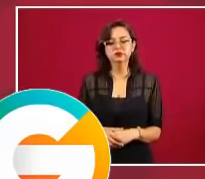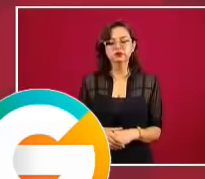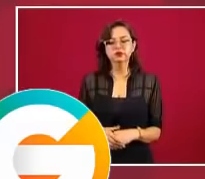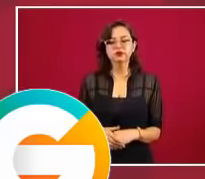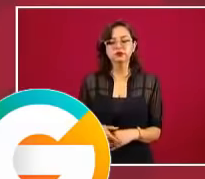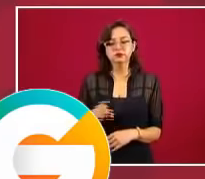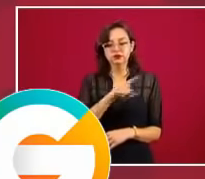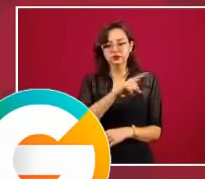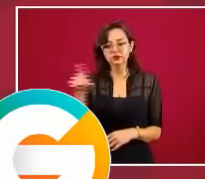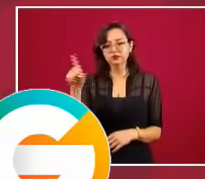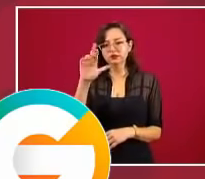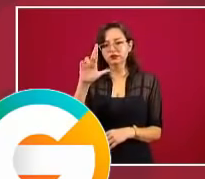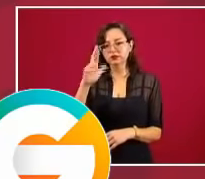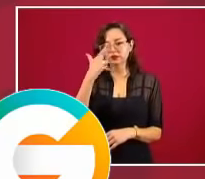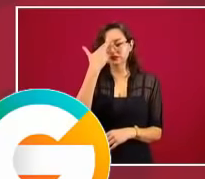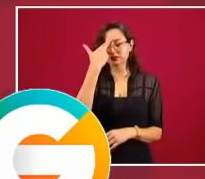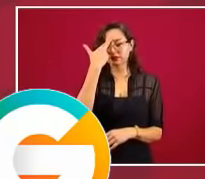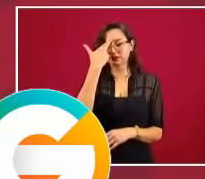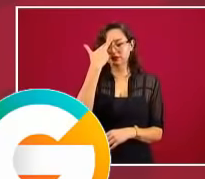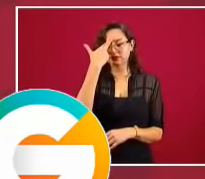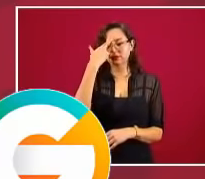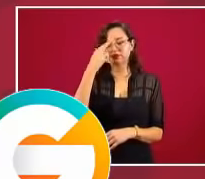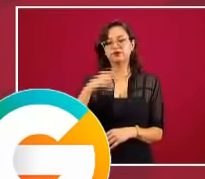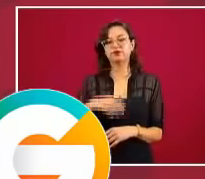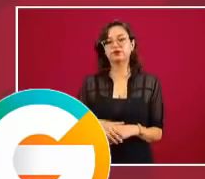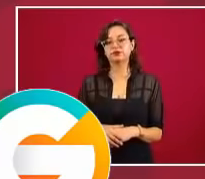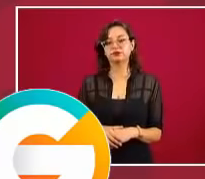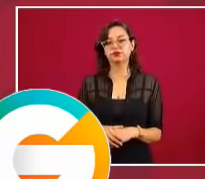recordarán de que